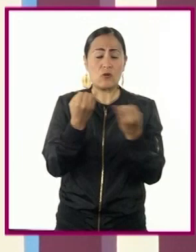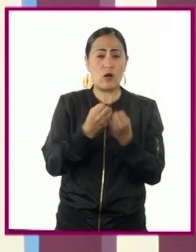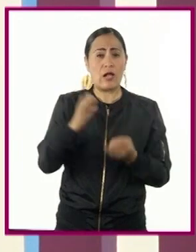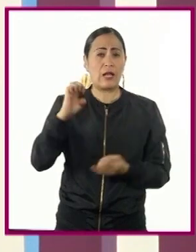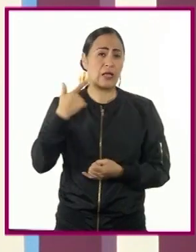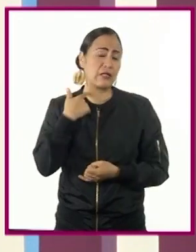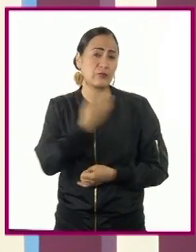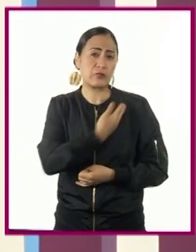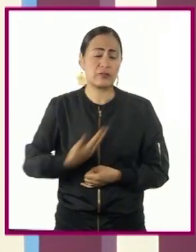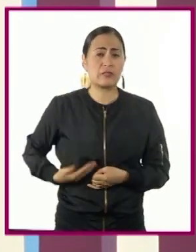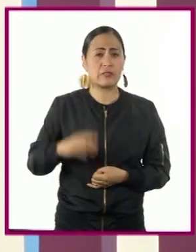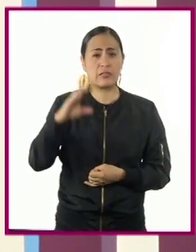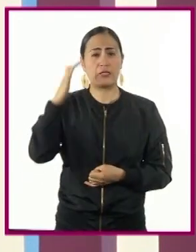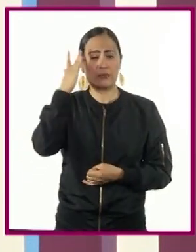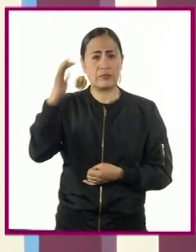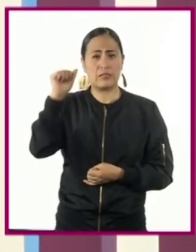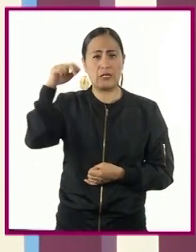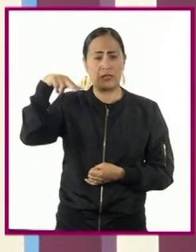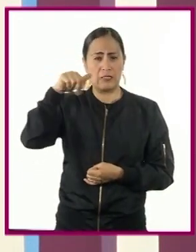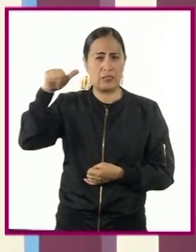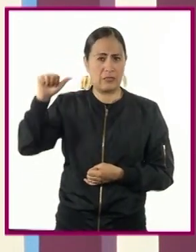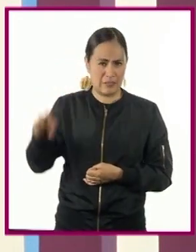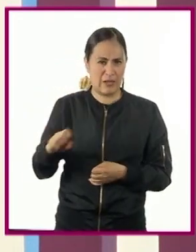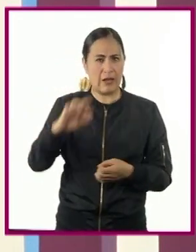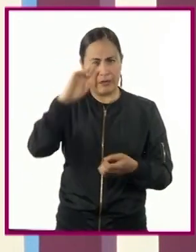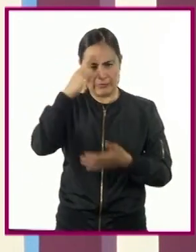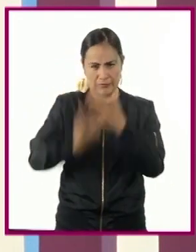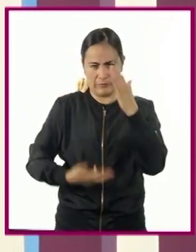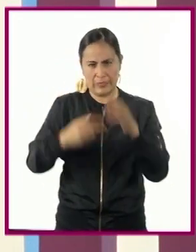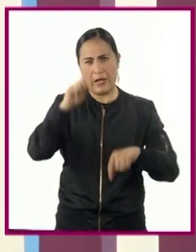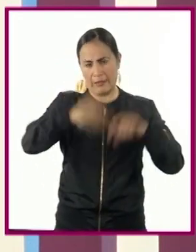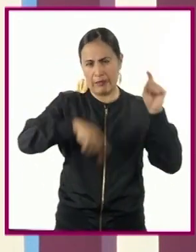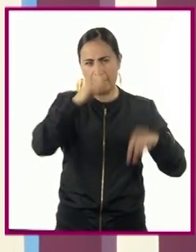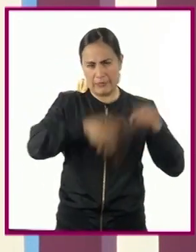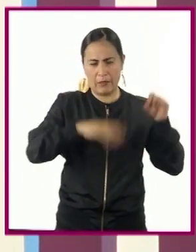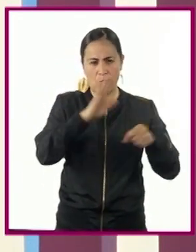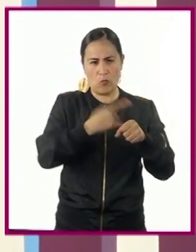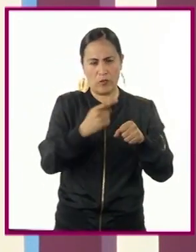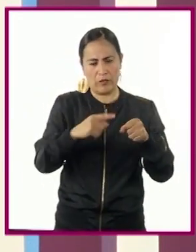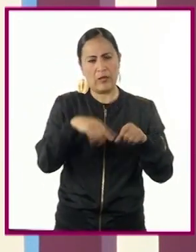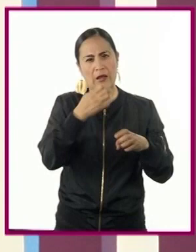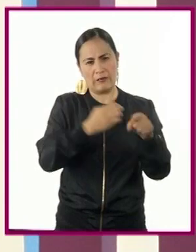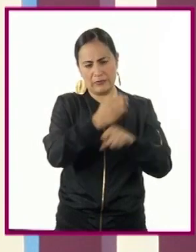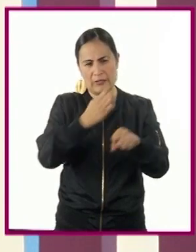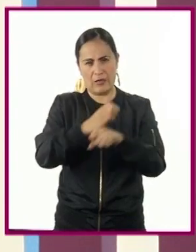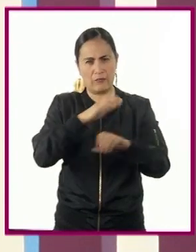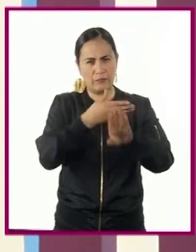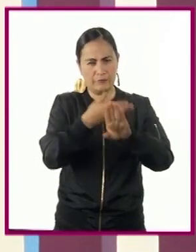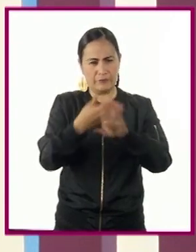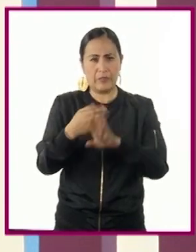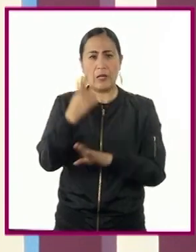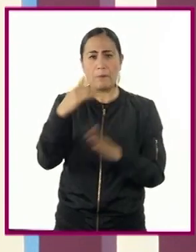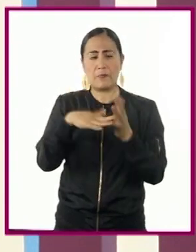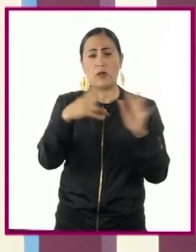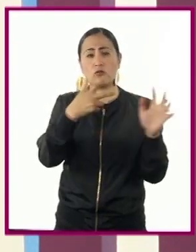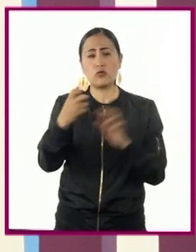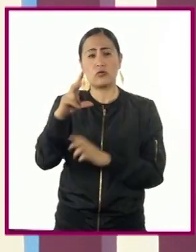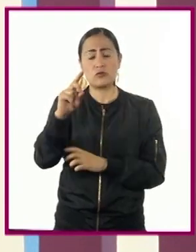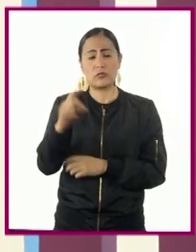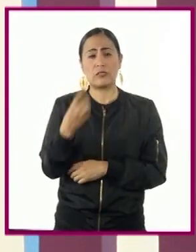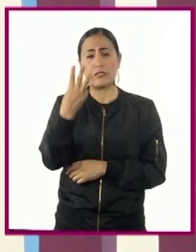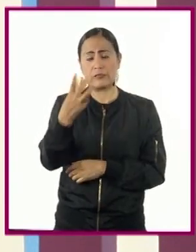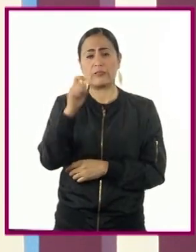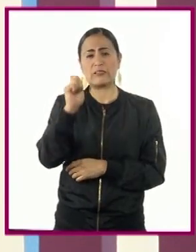contra de la soberanía de los estados. Asimismo, se declaró vigente el decreto de 1833, que rechazaba